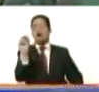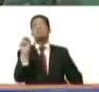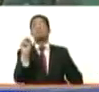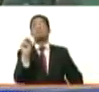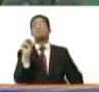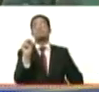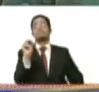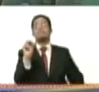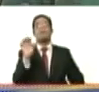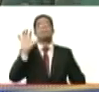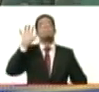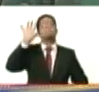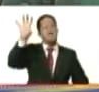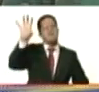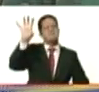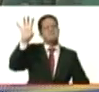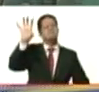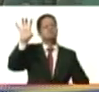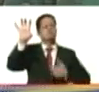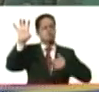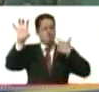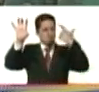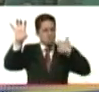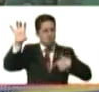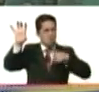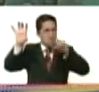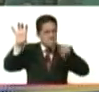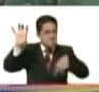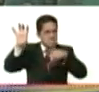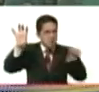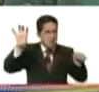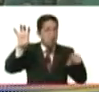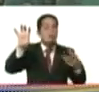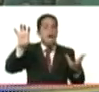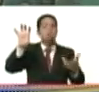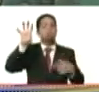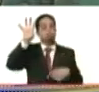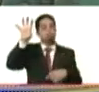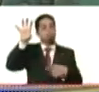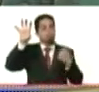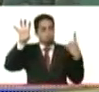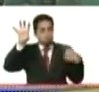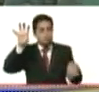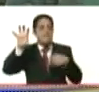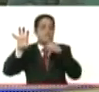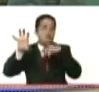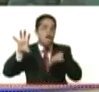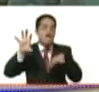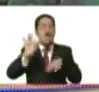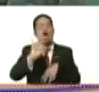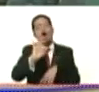Somos un país, somos una patria, somos una historia, ¿o no somos?